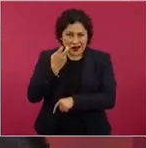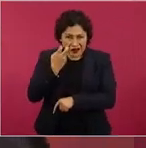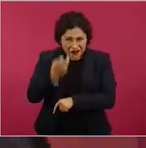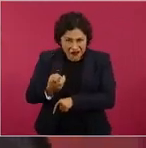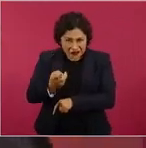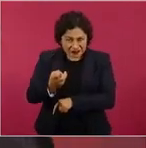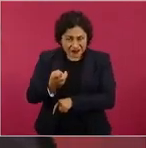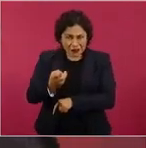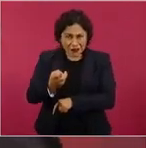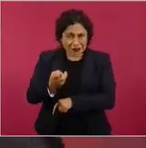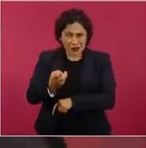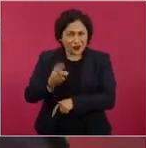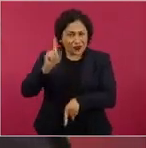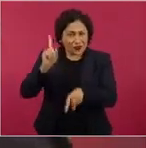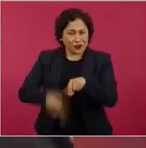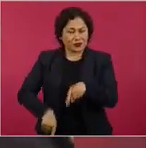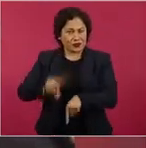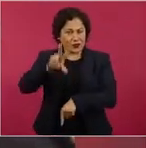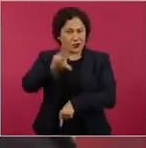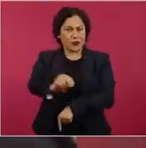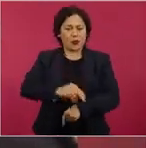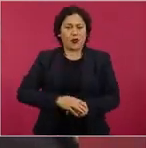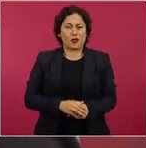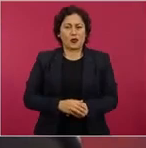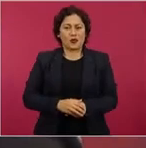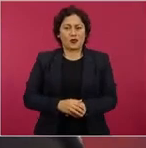no a la mentira.